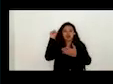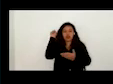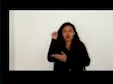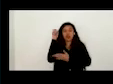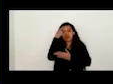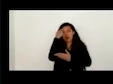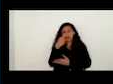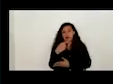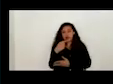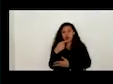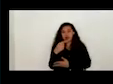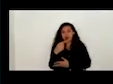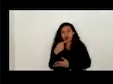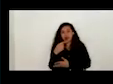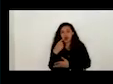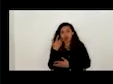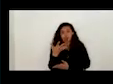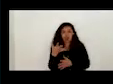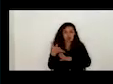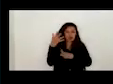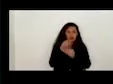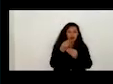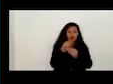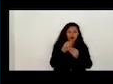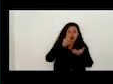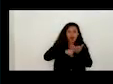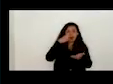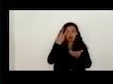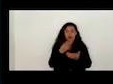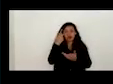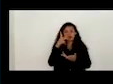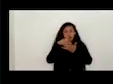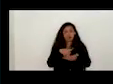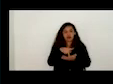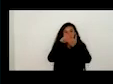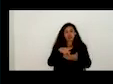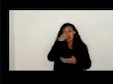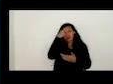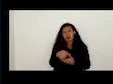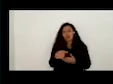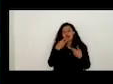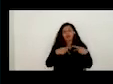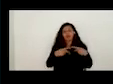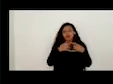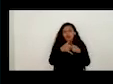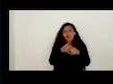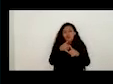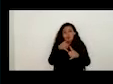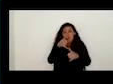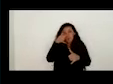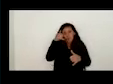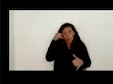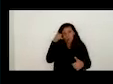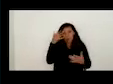peso. Por mucho excede y casi duplica la cantidad de kilogramos que debe ser para esa madre